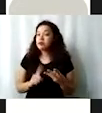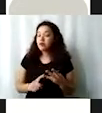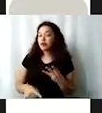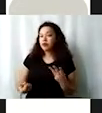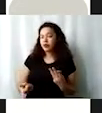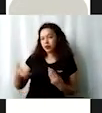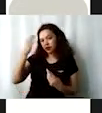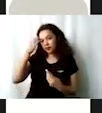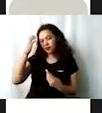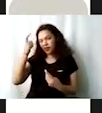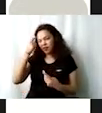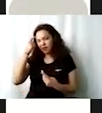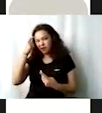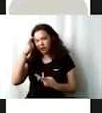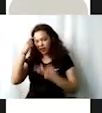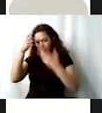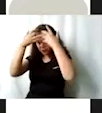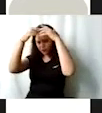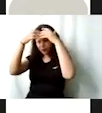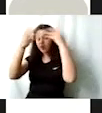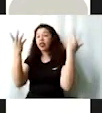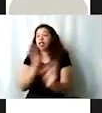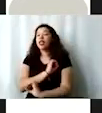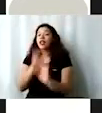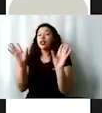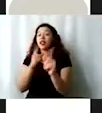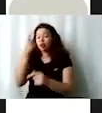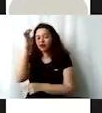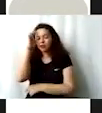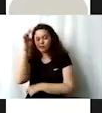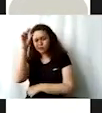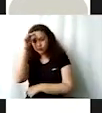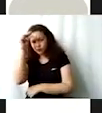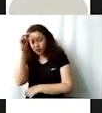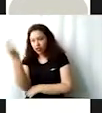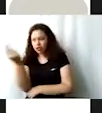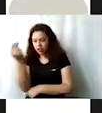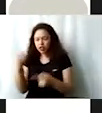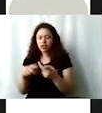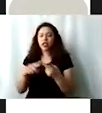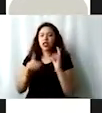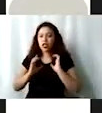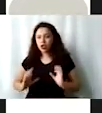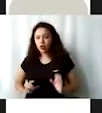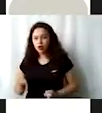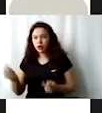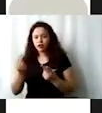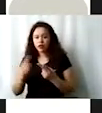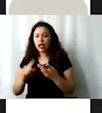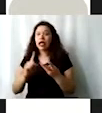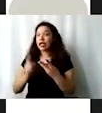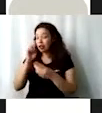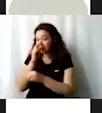cognitivos, por supuesto, y tienen que ver con estos requisitos intelectuales, también requisitos físicos, estas